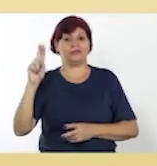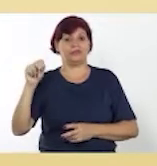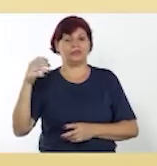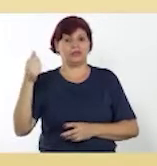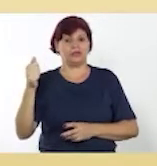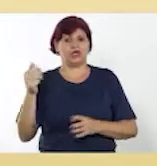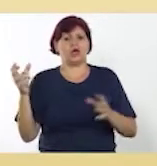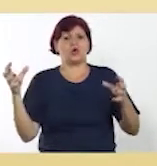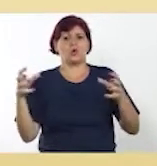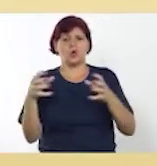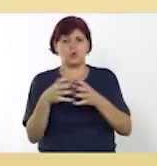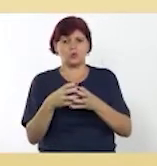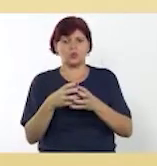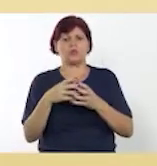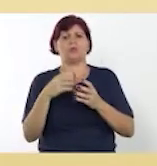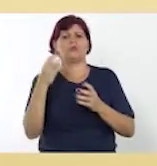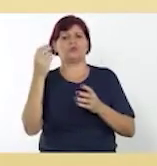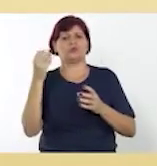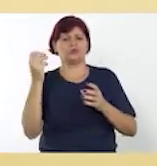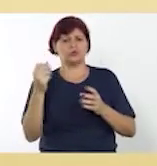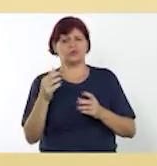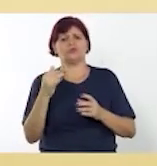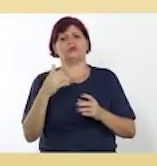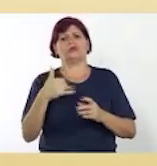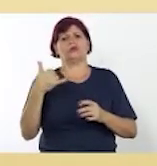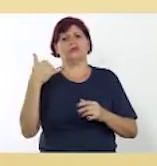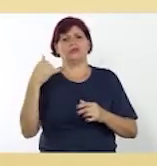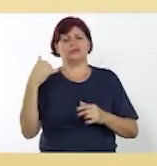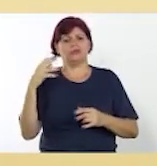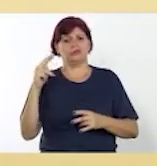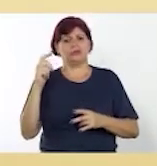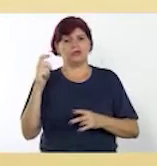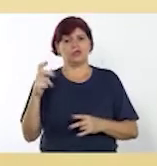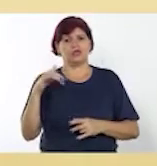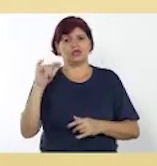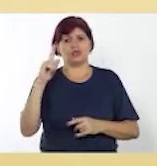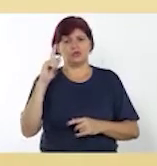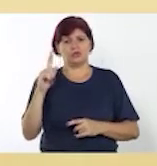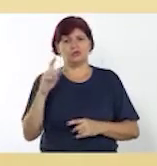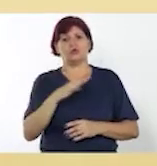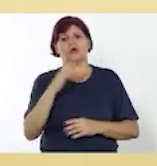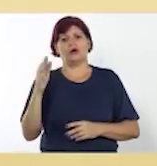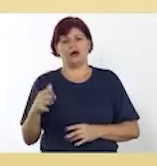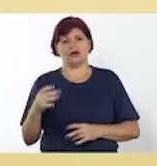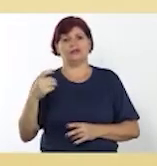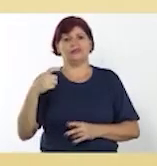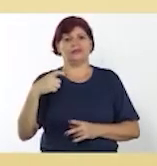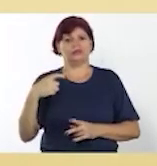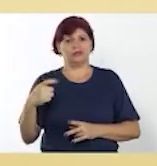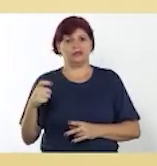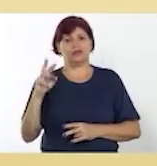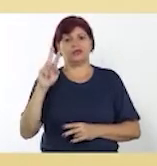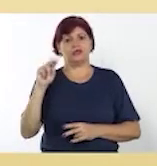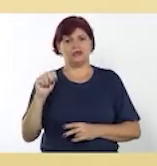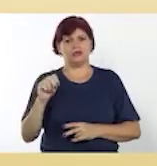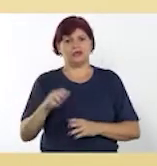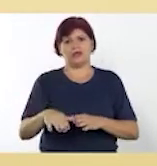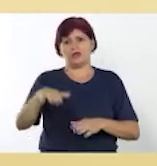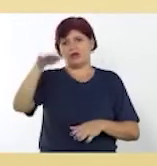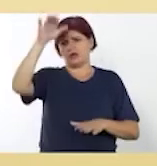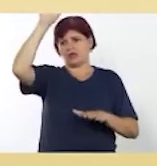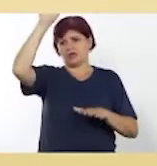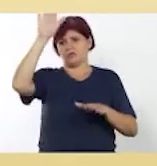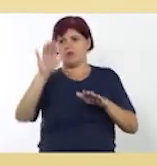de un conjunto de valores desde x1 hasta xn, dispuestos en orden creciente o decreciente,